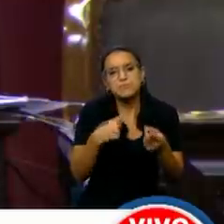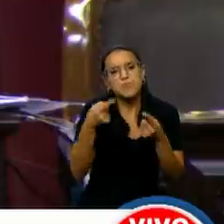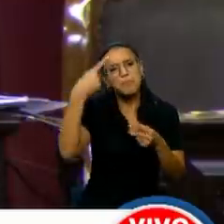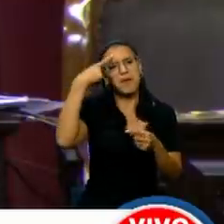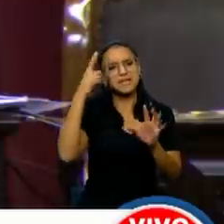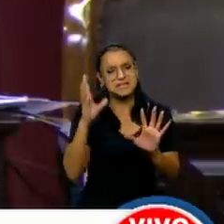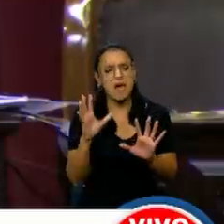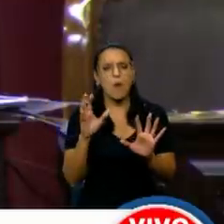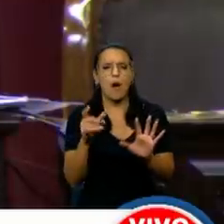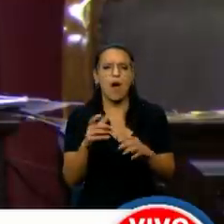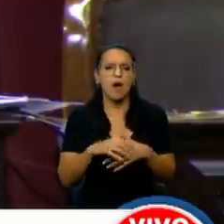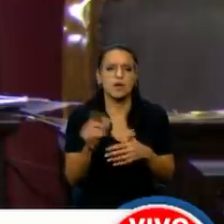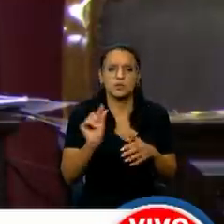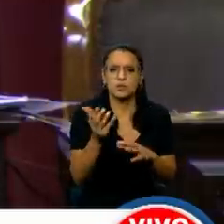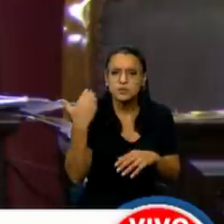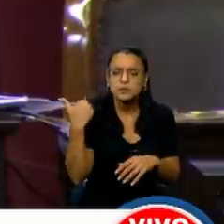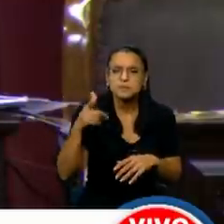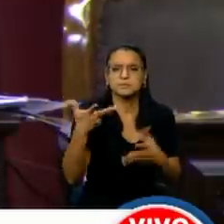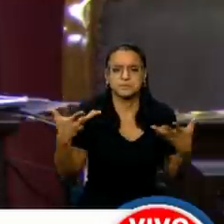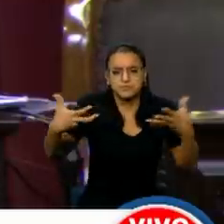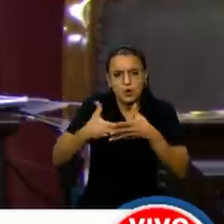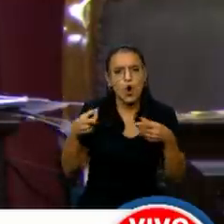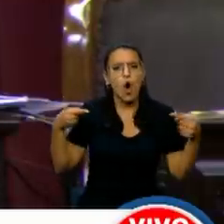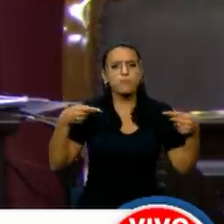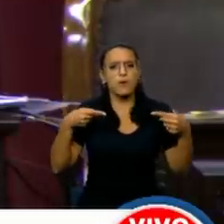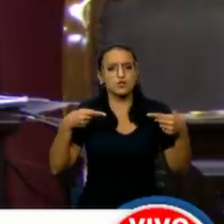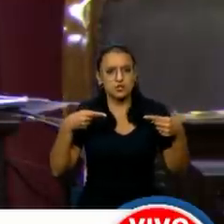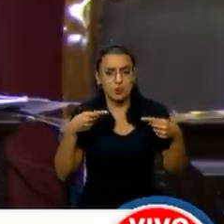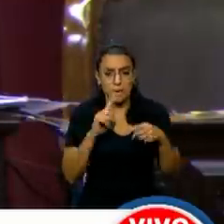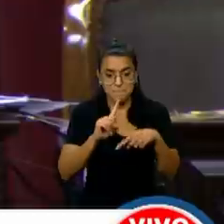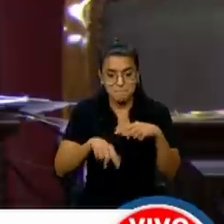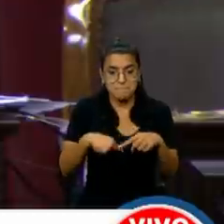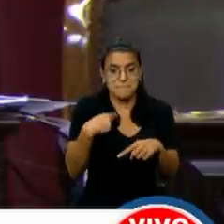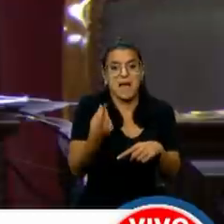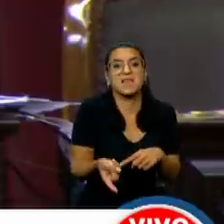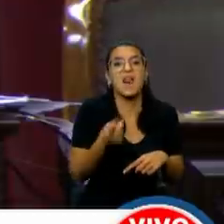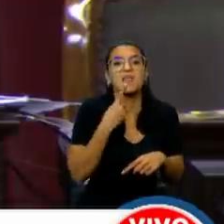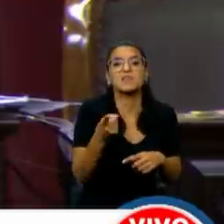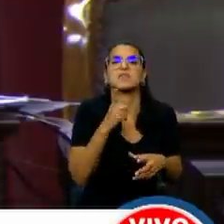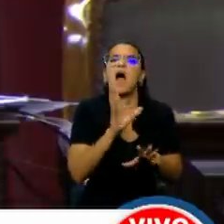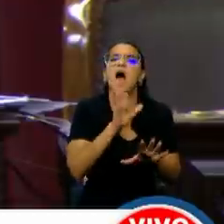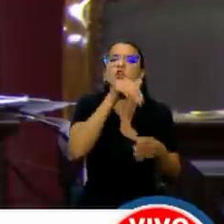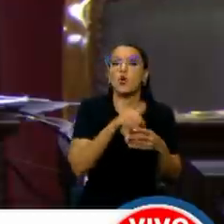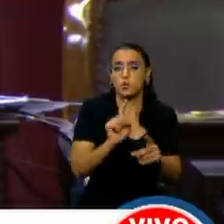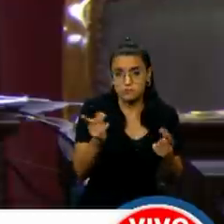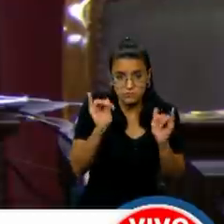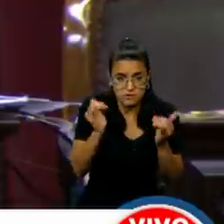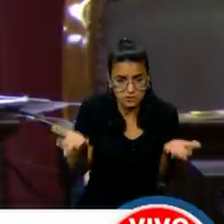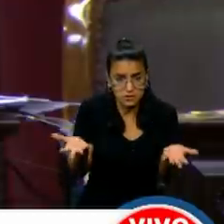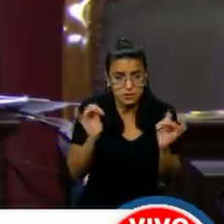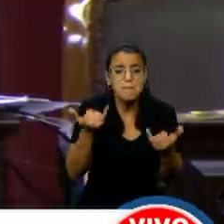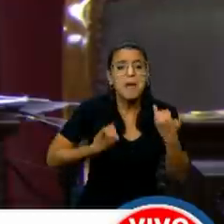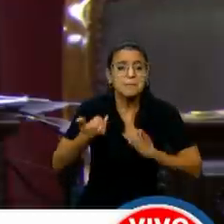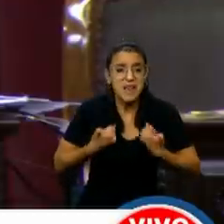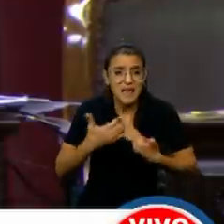allí decían hace un rato la bancada opositora mañana van a salir a decir que no acompañamos y sí sí que me